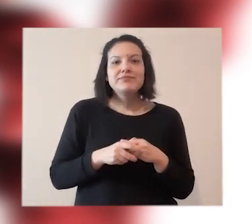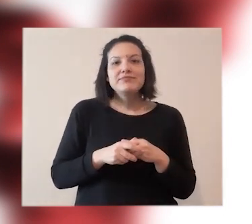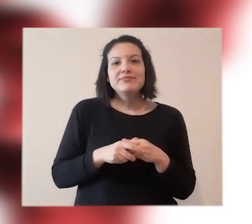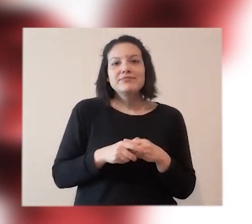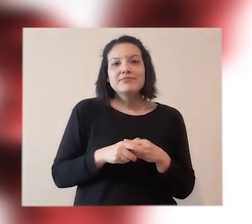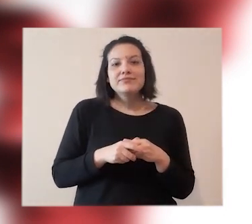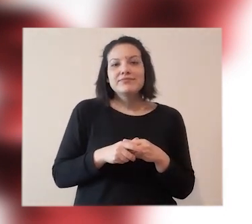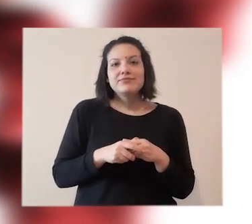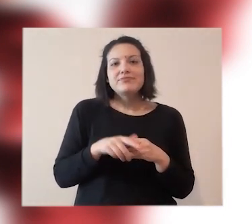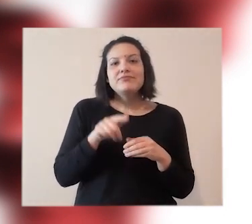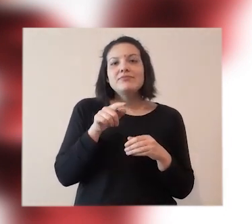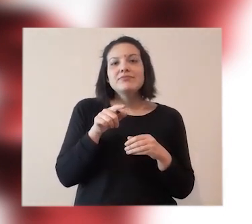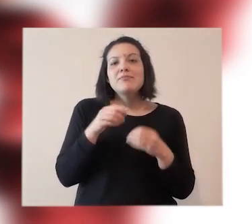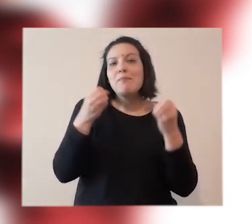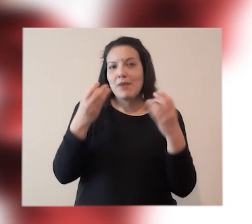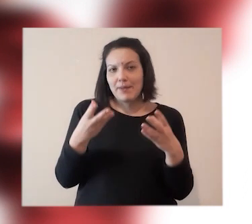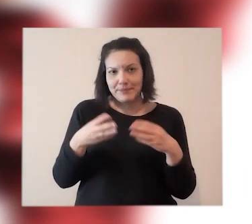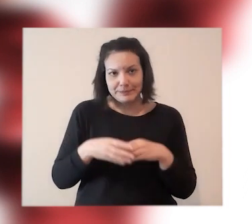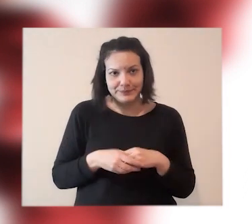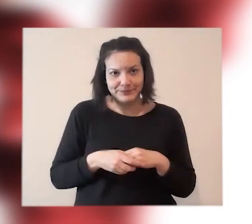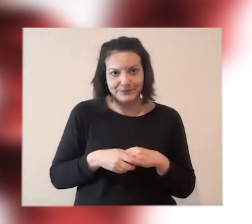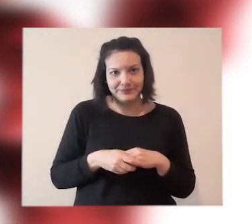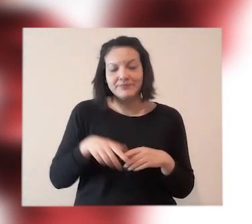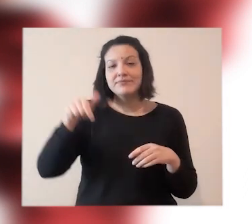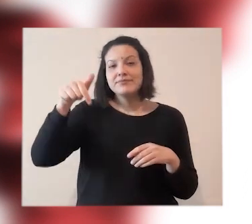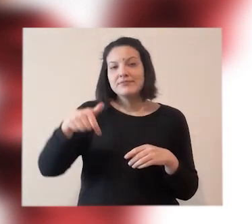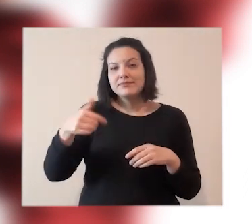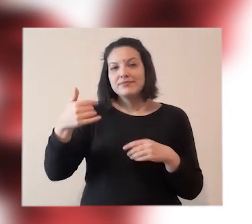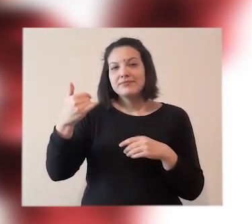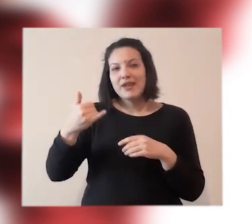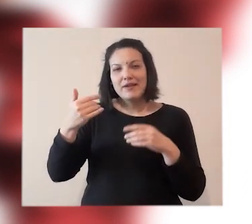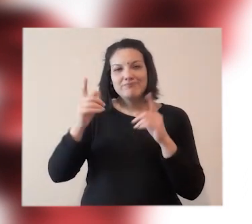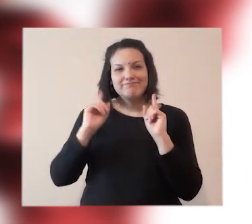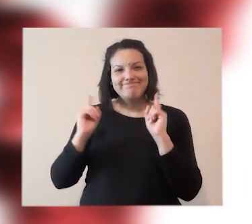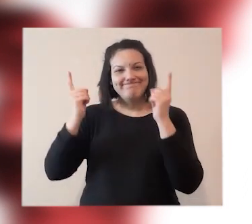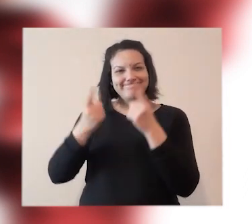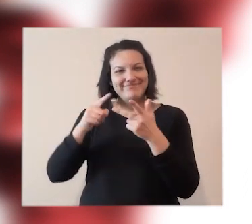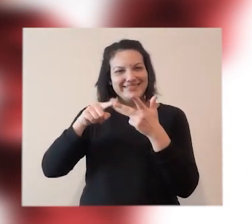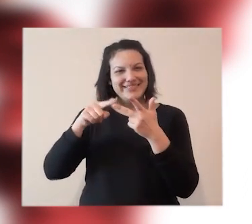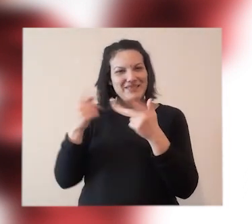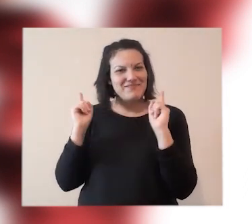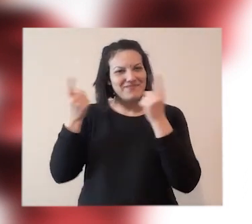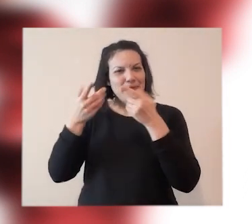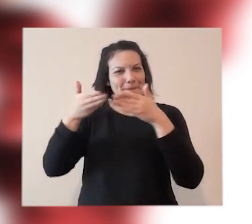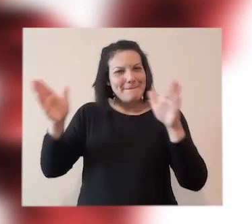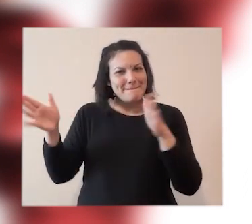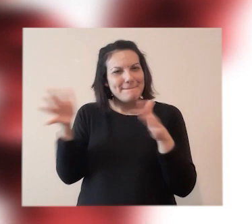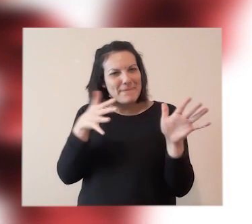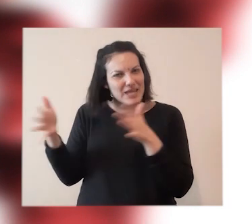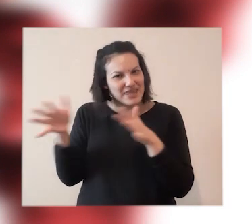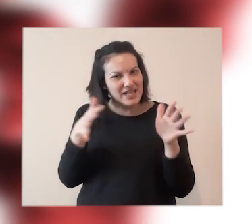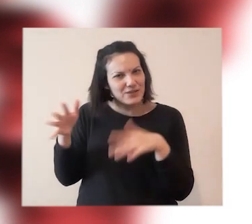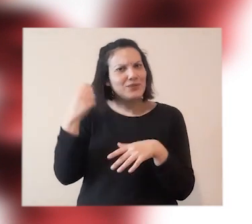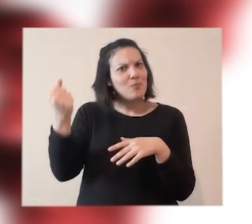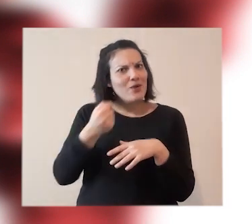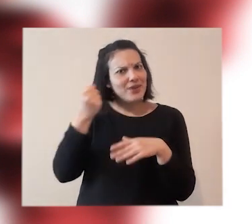y que no esté presente, ¿no? Bien, acá aparece lo de la ventilación también es muy importante hacerla en nuestras casas, justamente